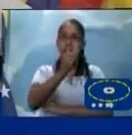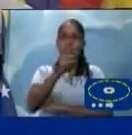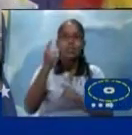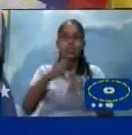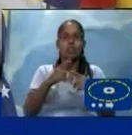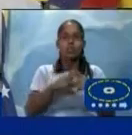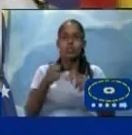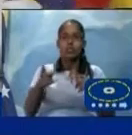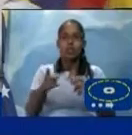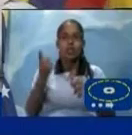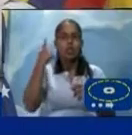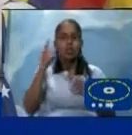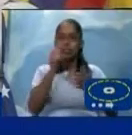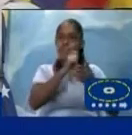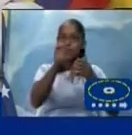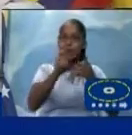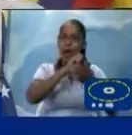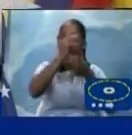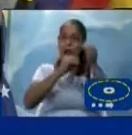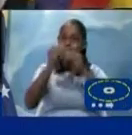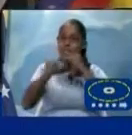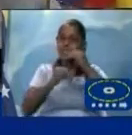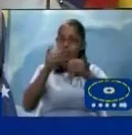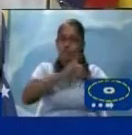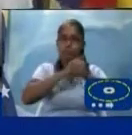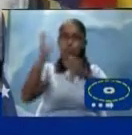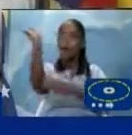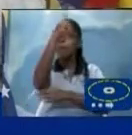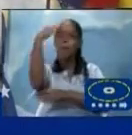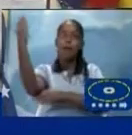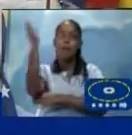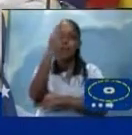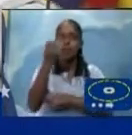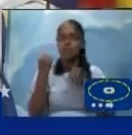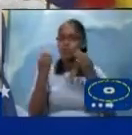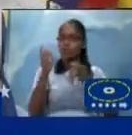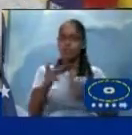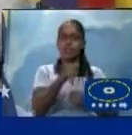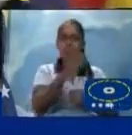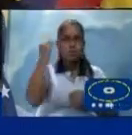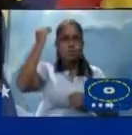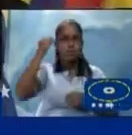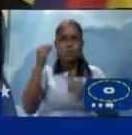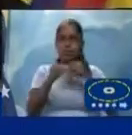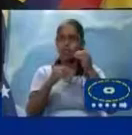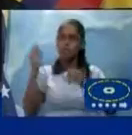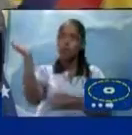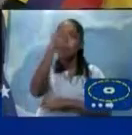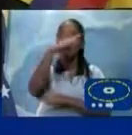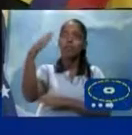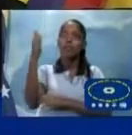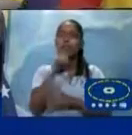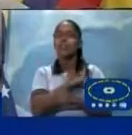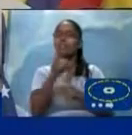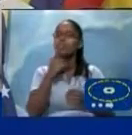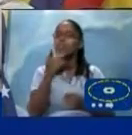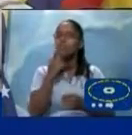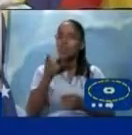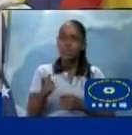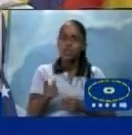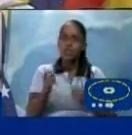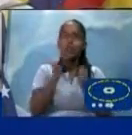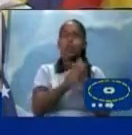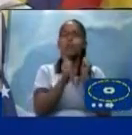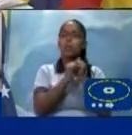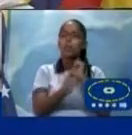que significa diseñar una bandera? Mucha gente piensa para hacer una bandera de una compañía, de un club